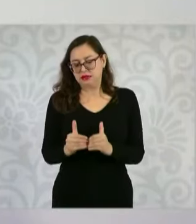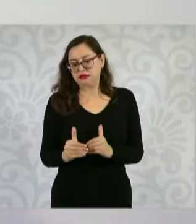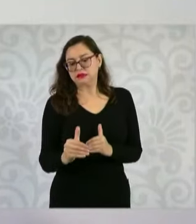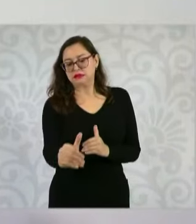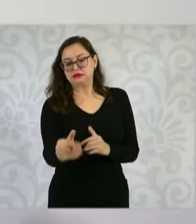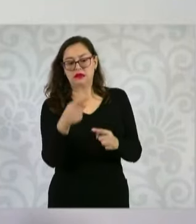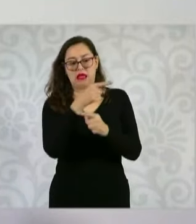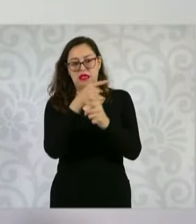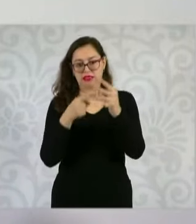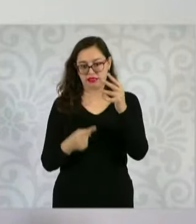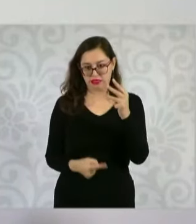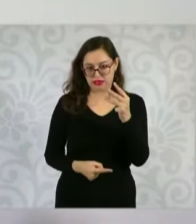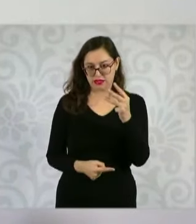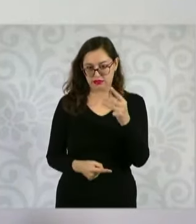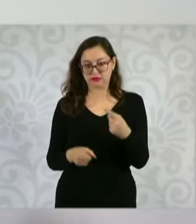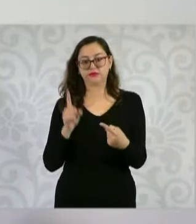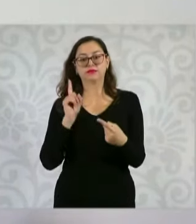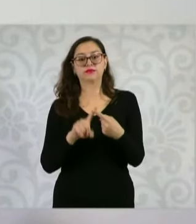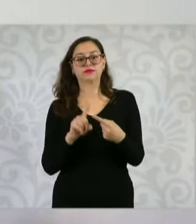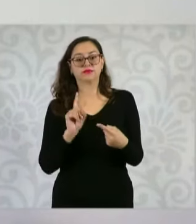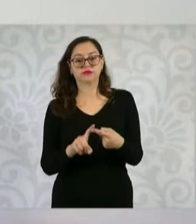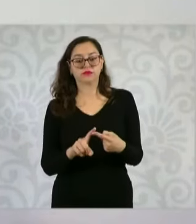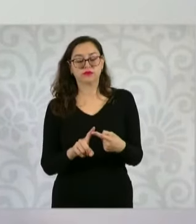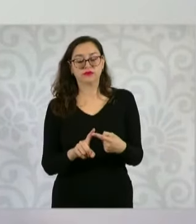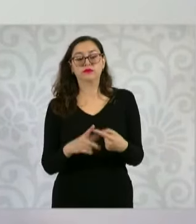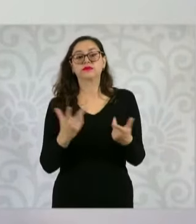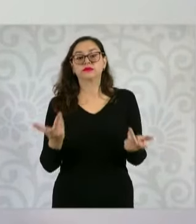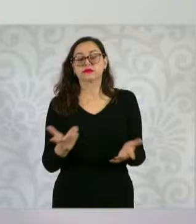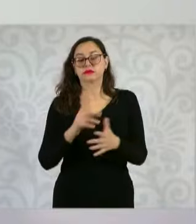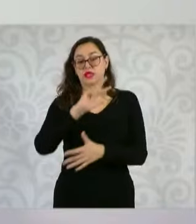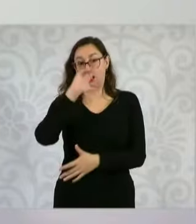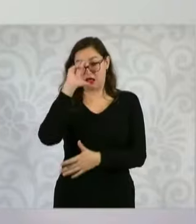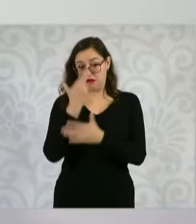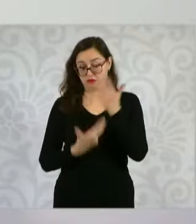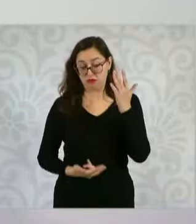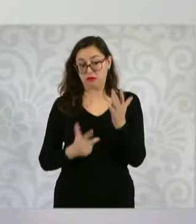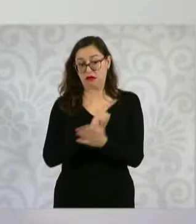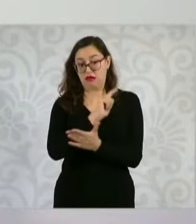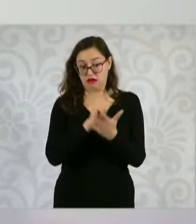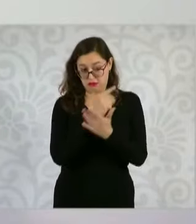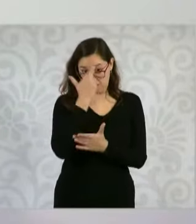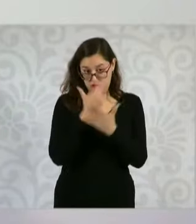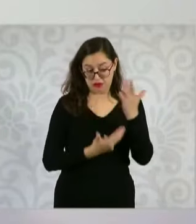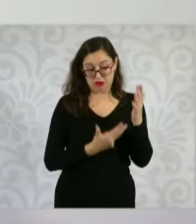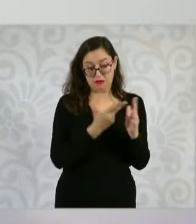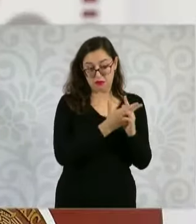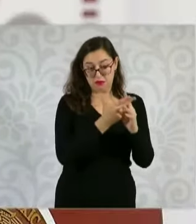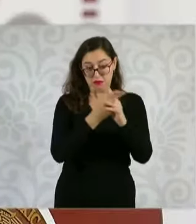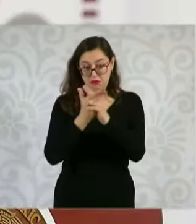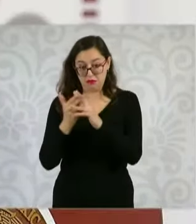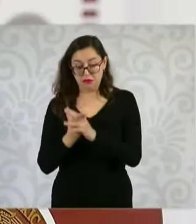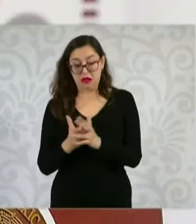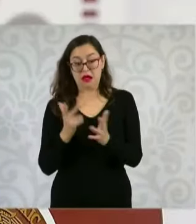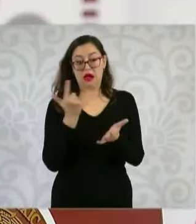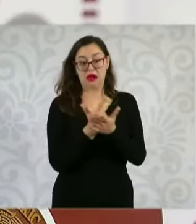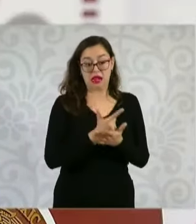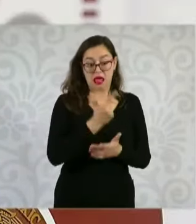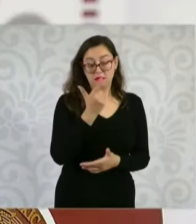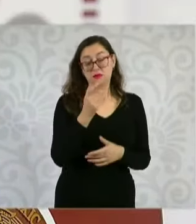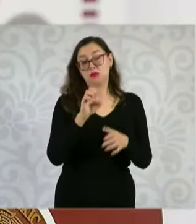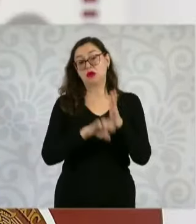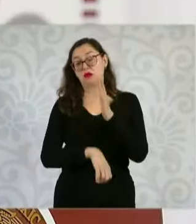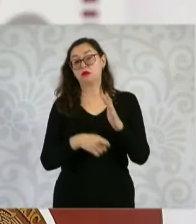incrementó brutalmente 200000 personas ejecutadas por lo tanto deben tomarse